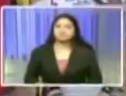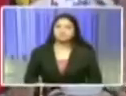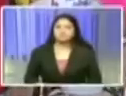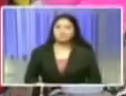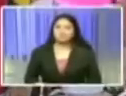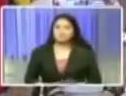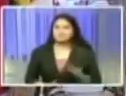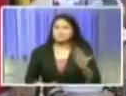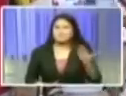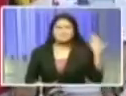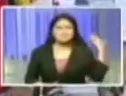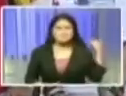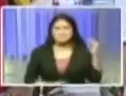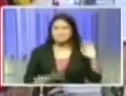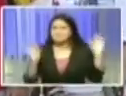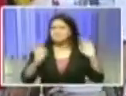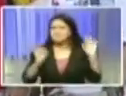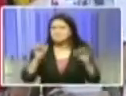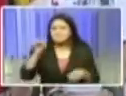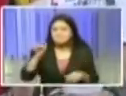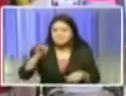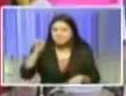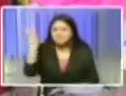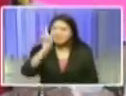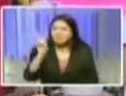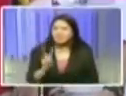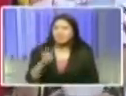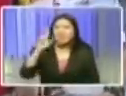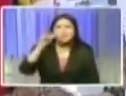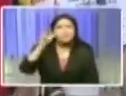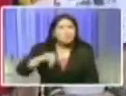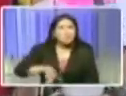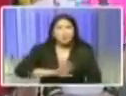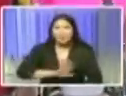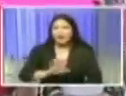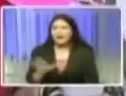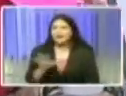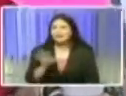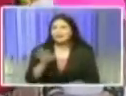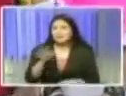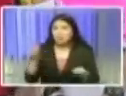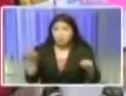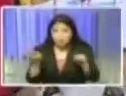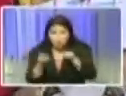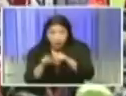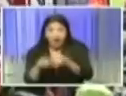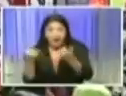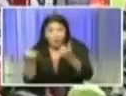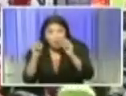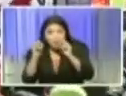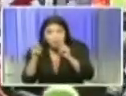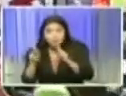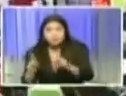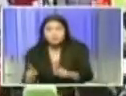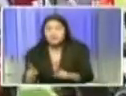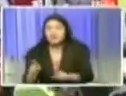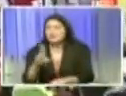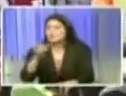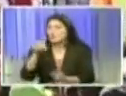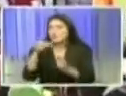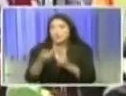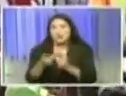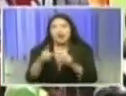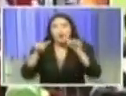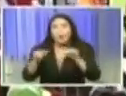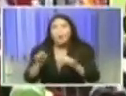Nunca antes hubo una juventud en esta tierra que tuviera las condiciones y las oportunidades que tiene la